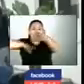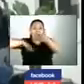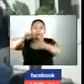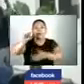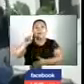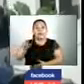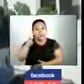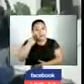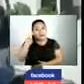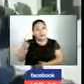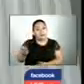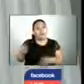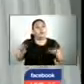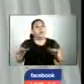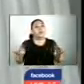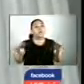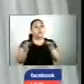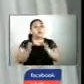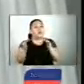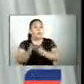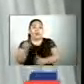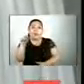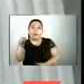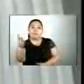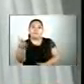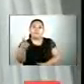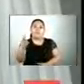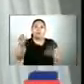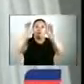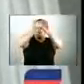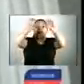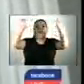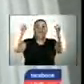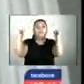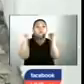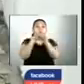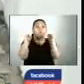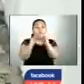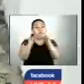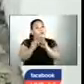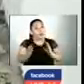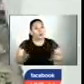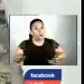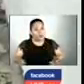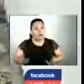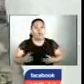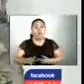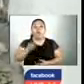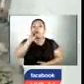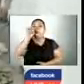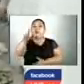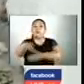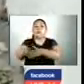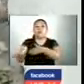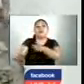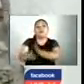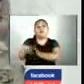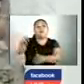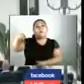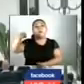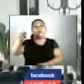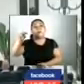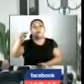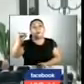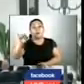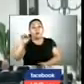principal. Además, la edificación no cuenta con un sistema de aire acondicionado. Pese a esto, el diputado Mario Ponce sostiene